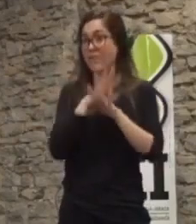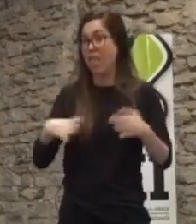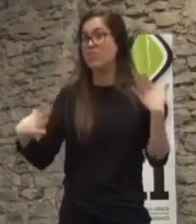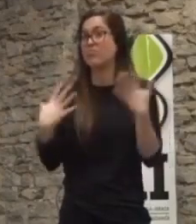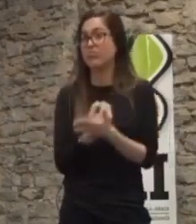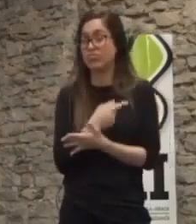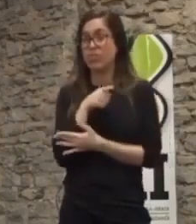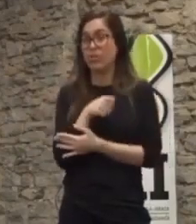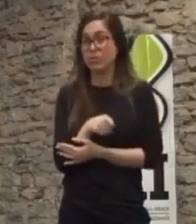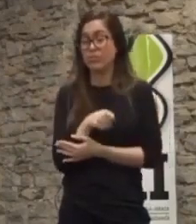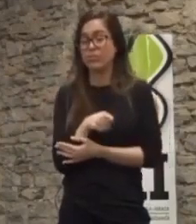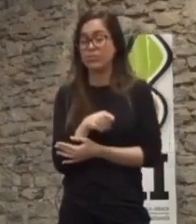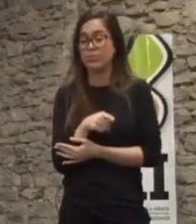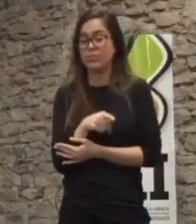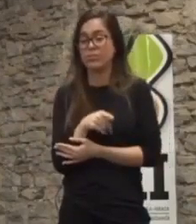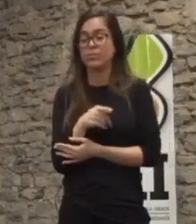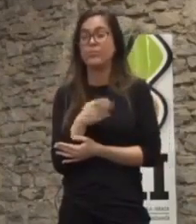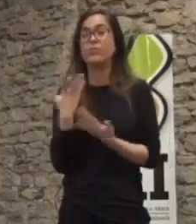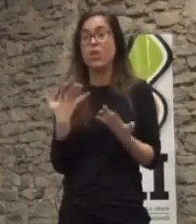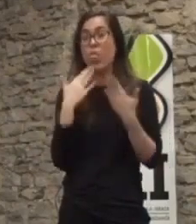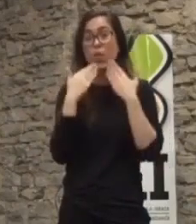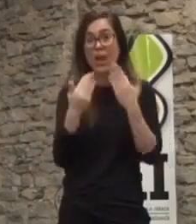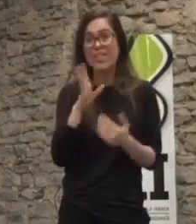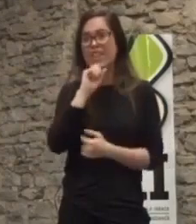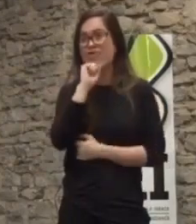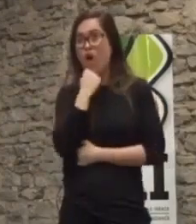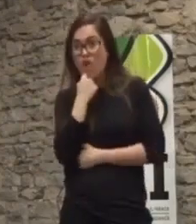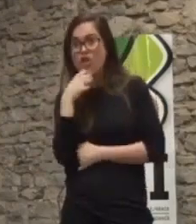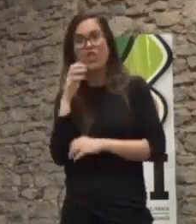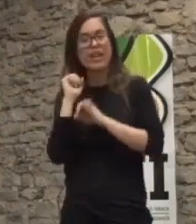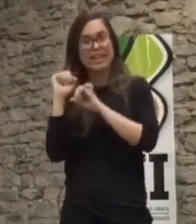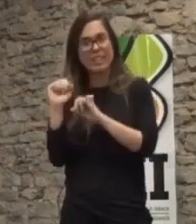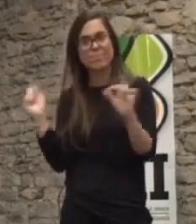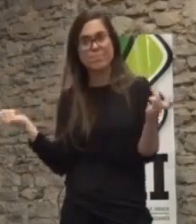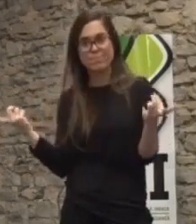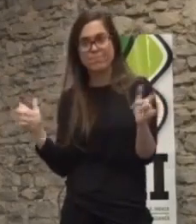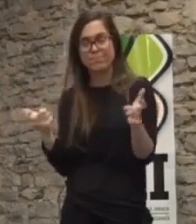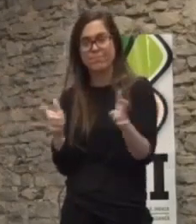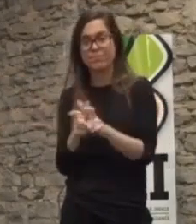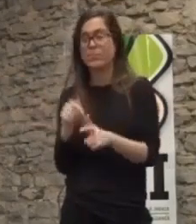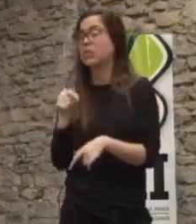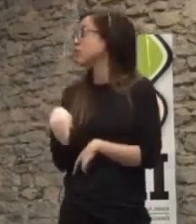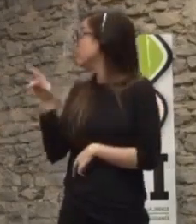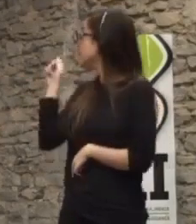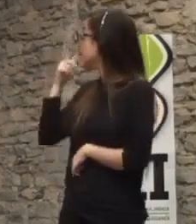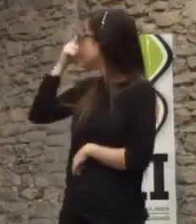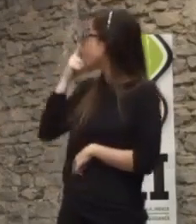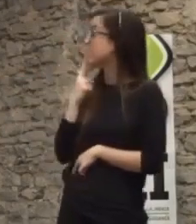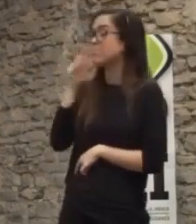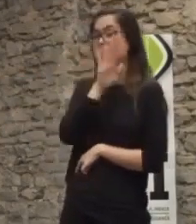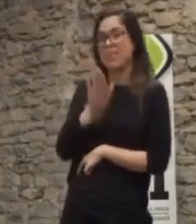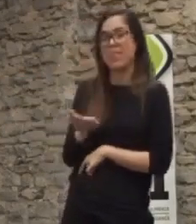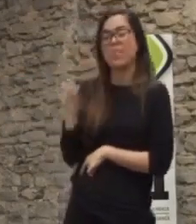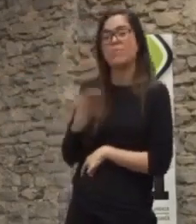que hagamos que los discursos de odio y de rechazo pues tengan menor espacio, ¿no? Entonces, por eso esta imagen me parecía también